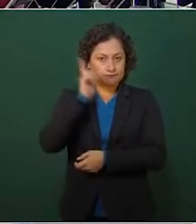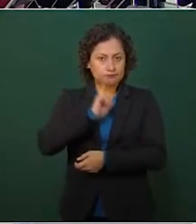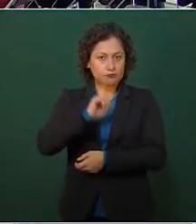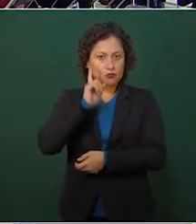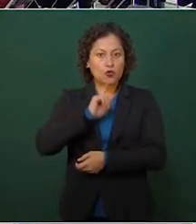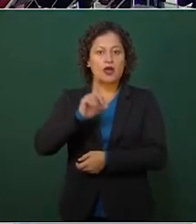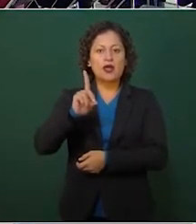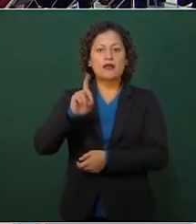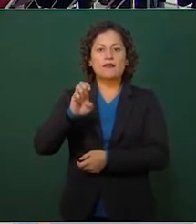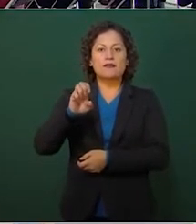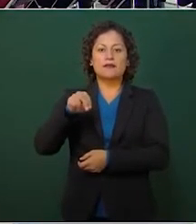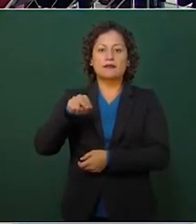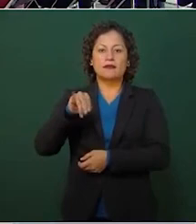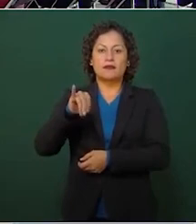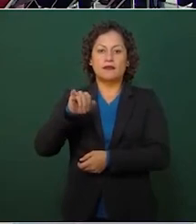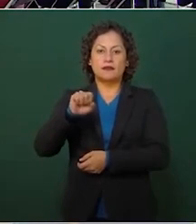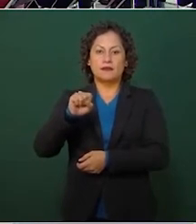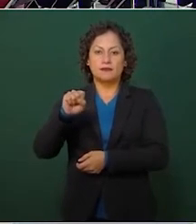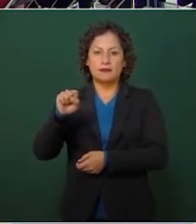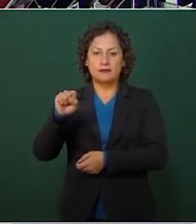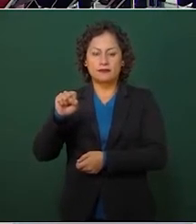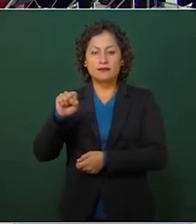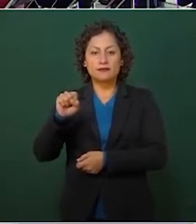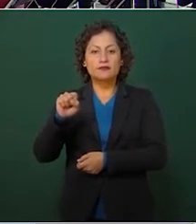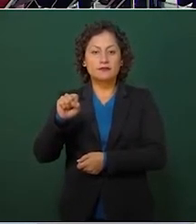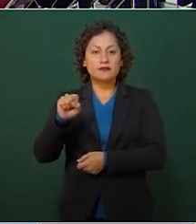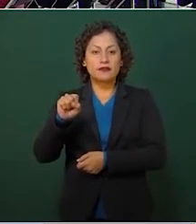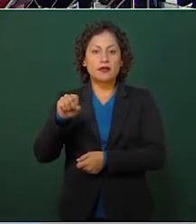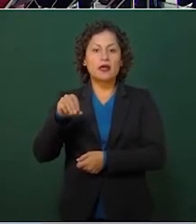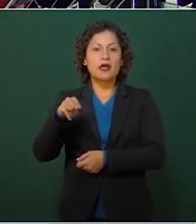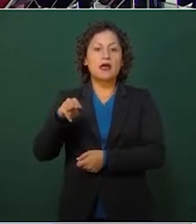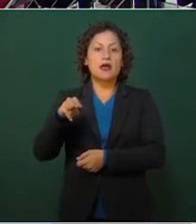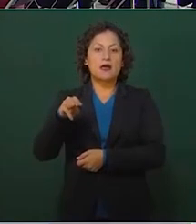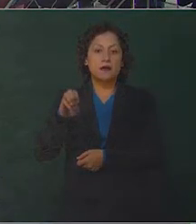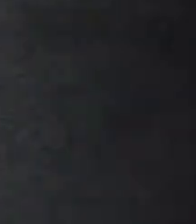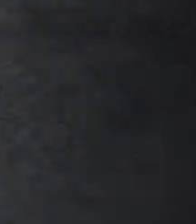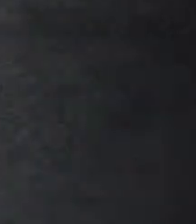señora esta Denise Merker,